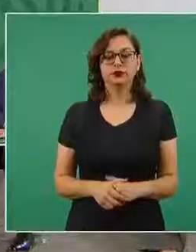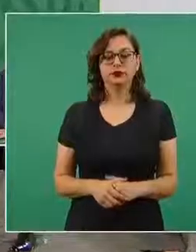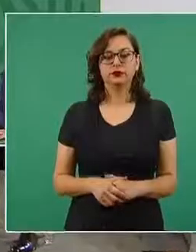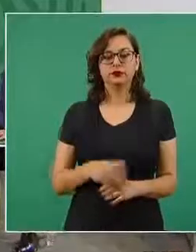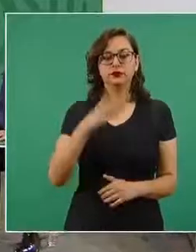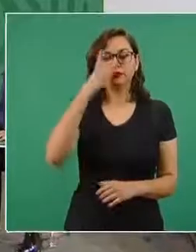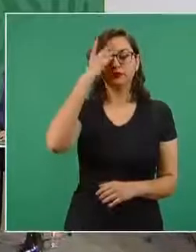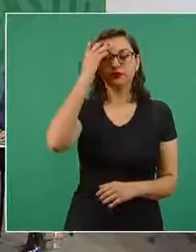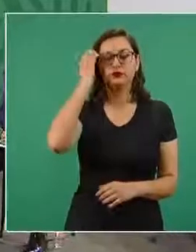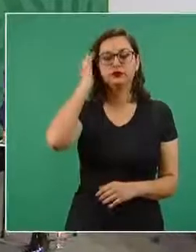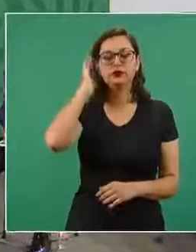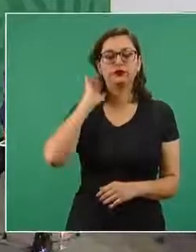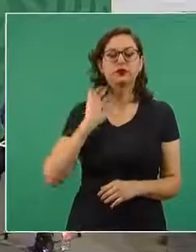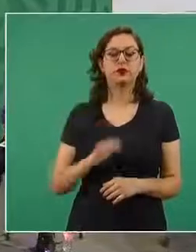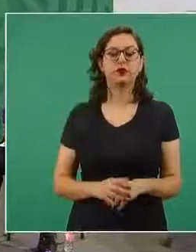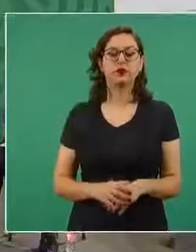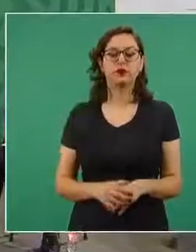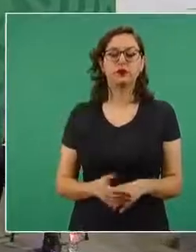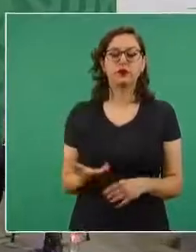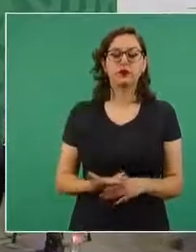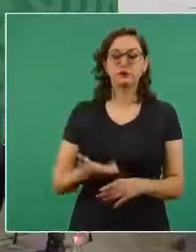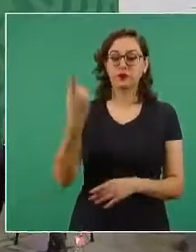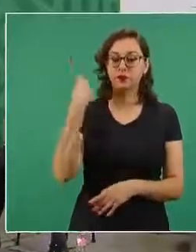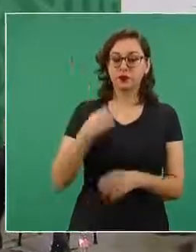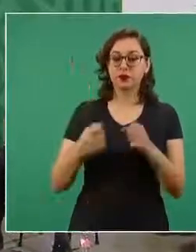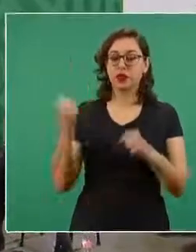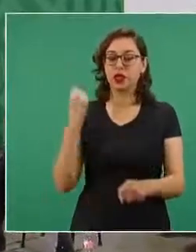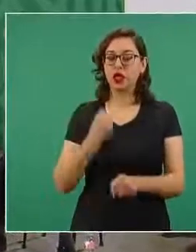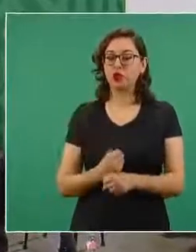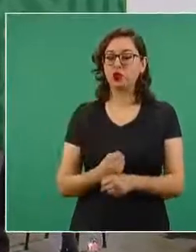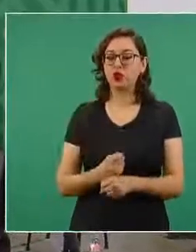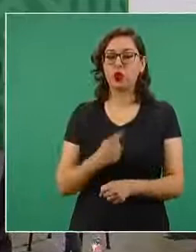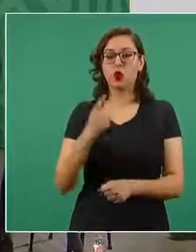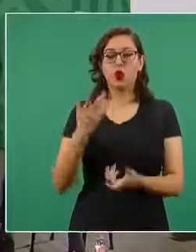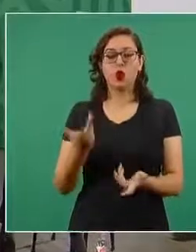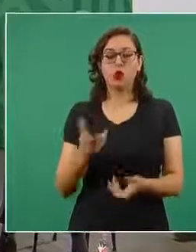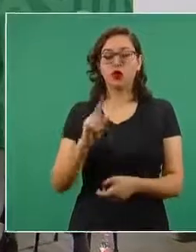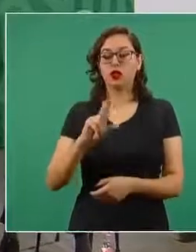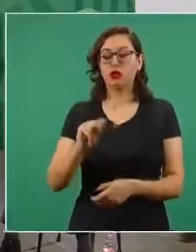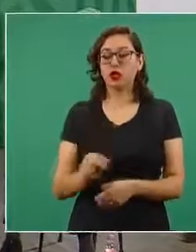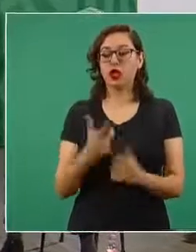la elección del 88, donde se impone a Salinas,